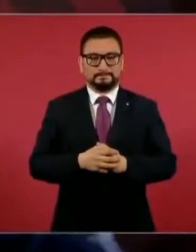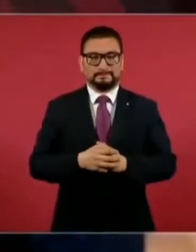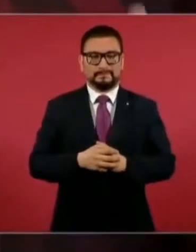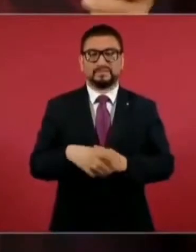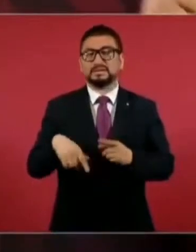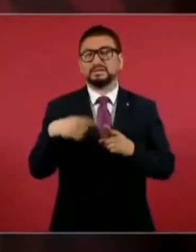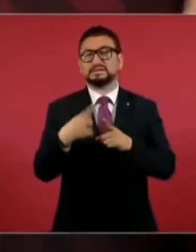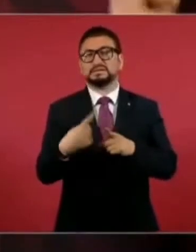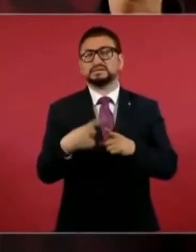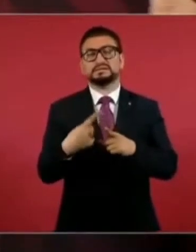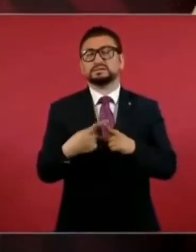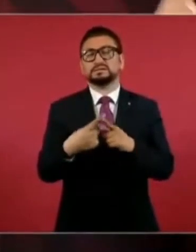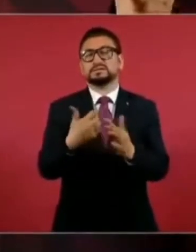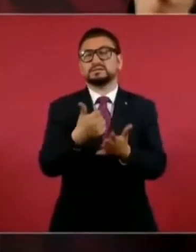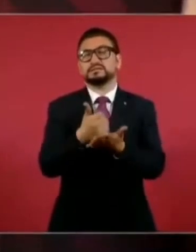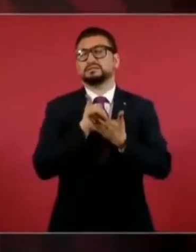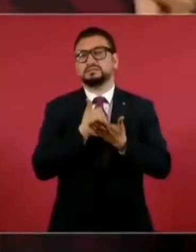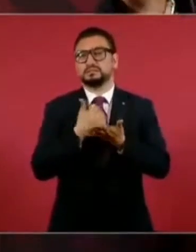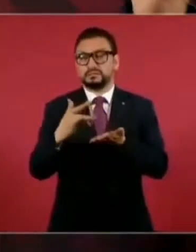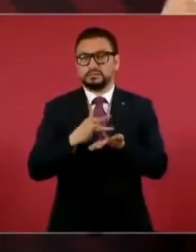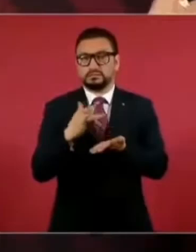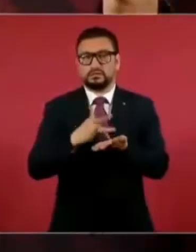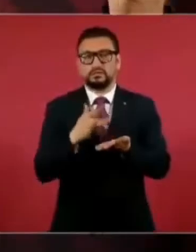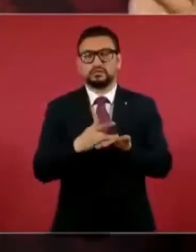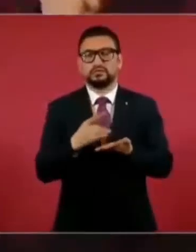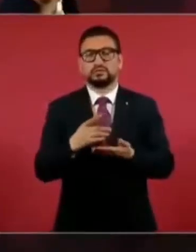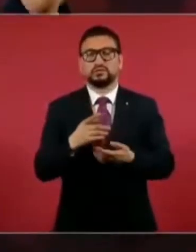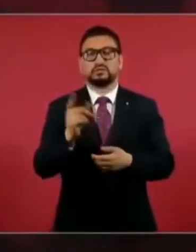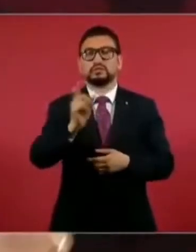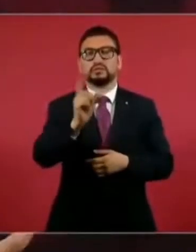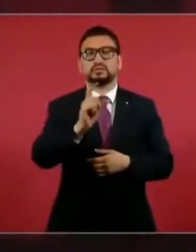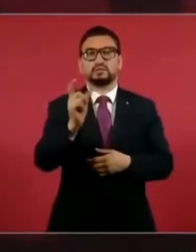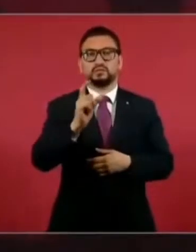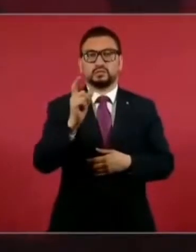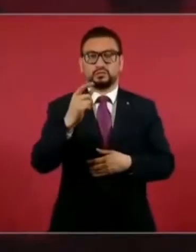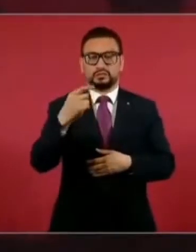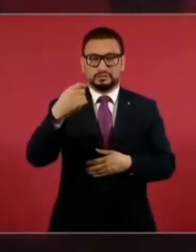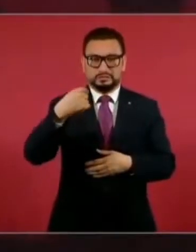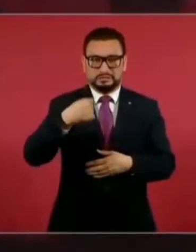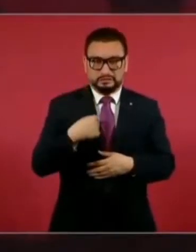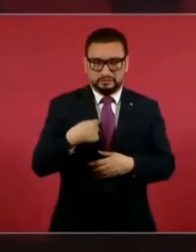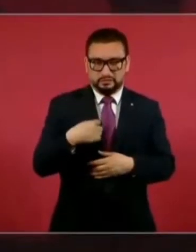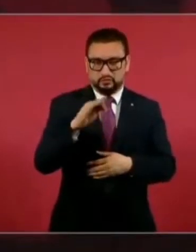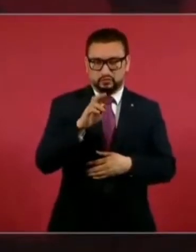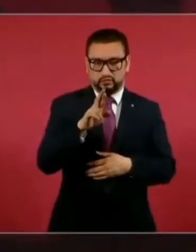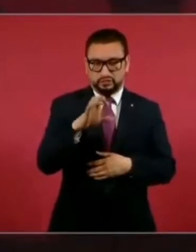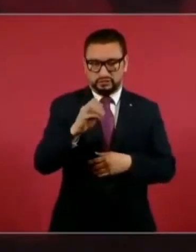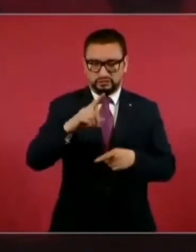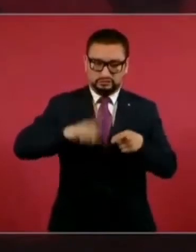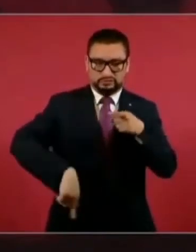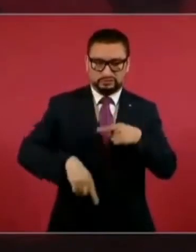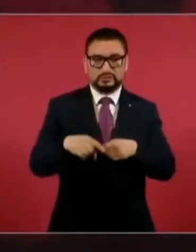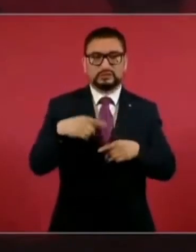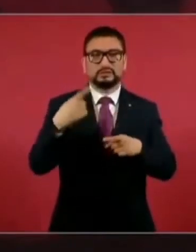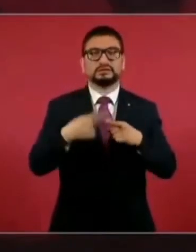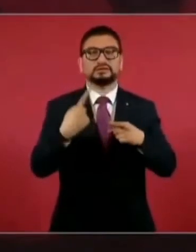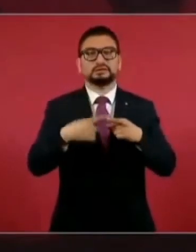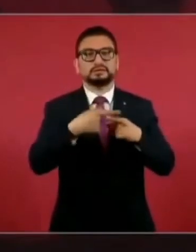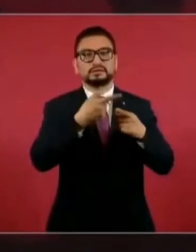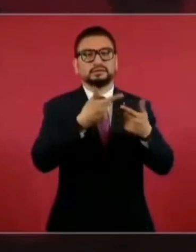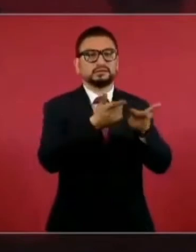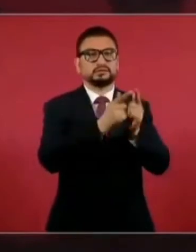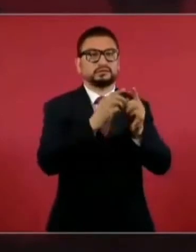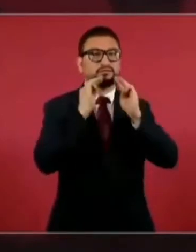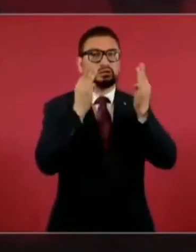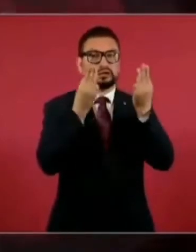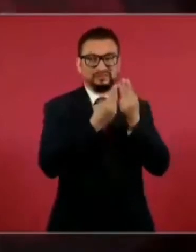¿Quién me sacó adelante cuando me desaforaron? La mafia del poder, que